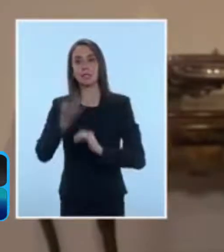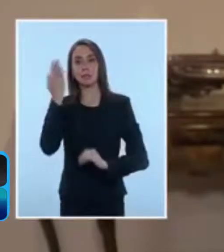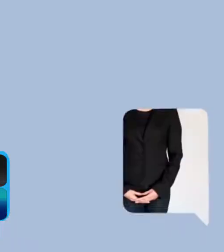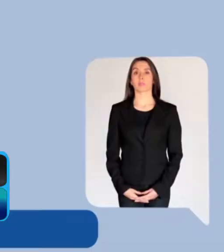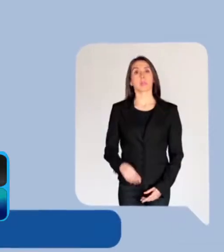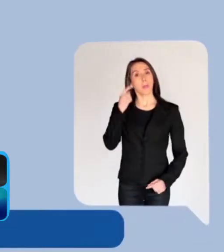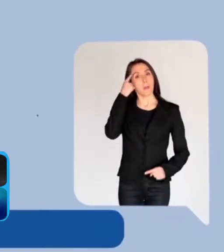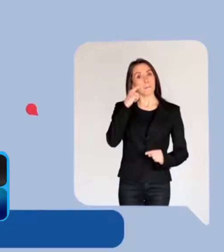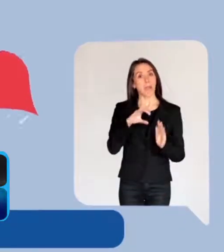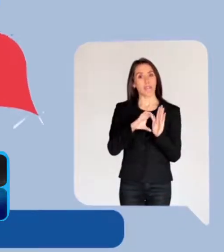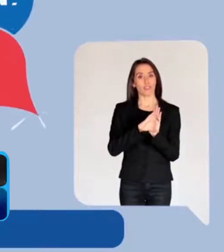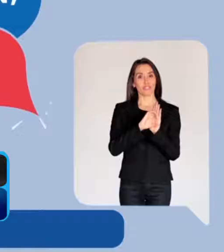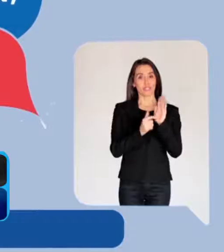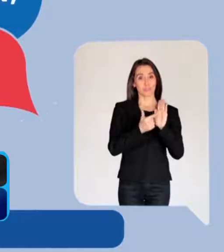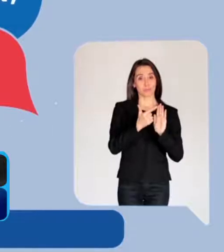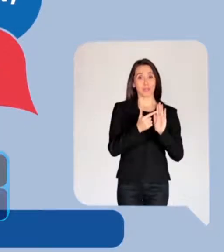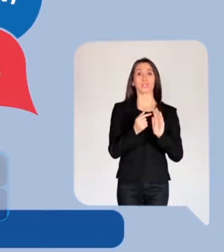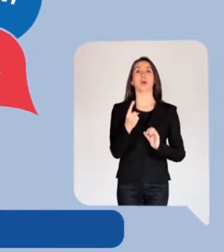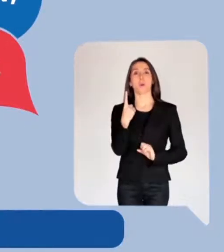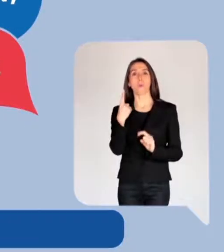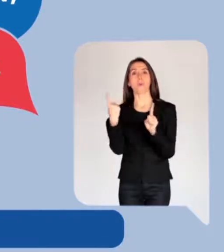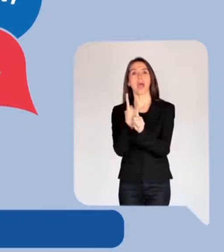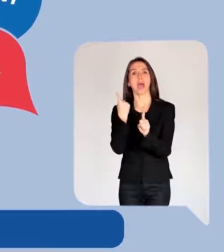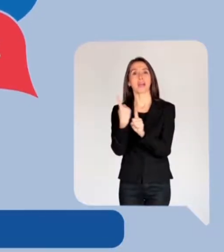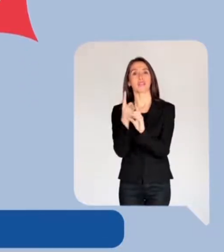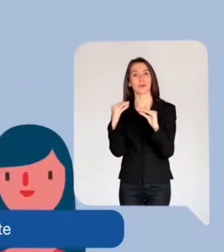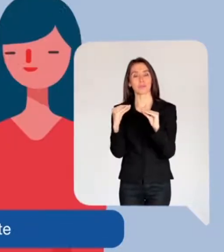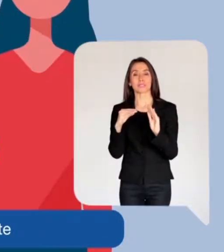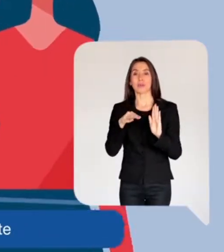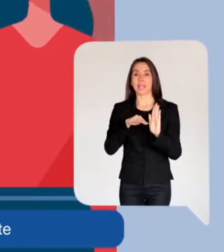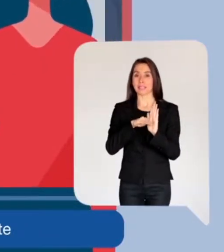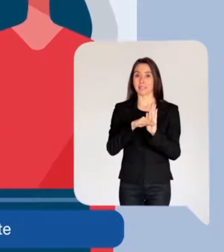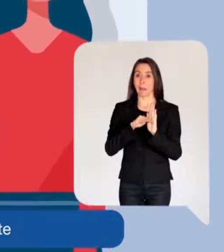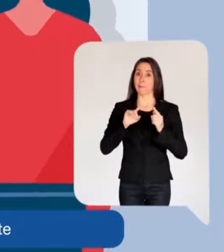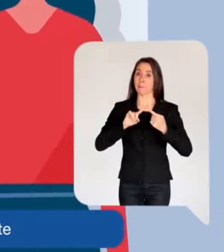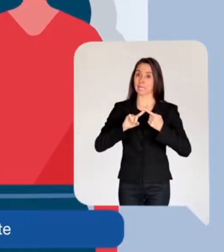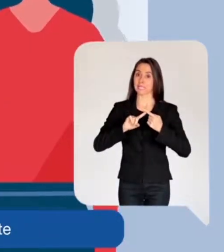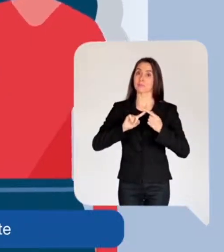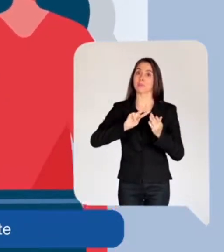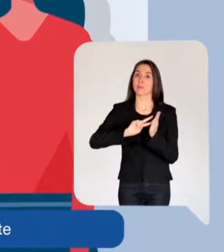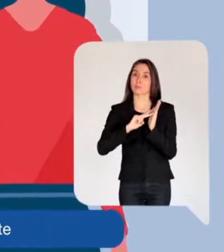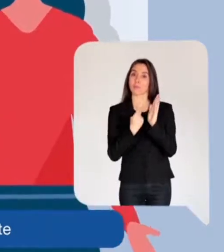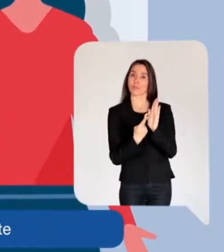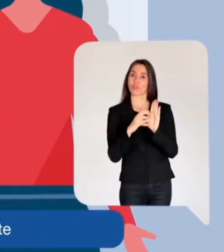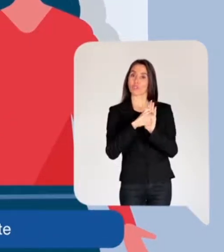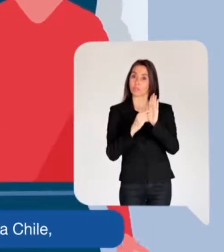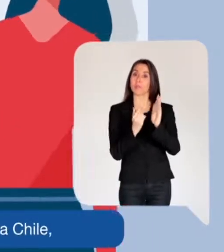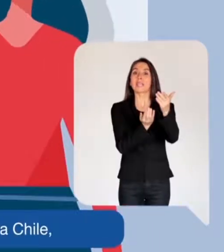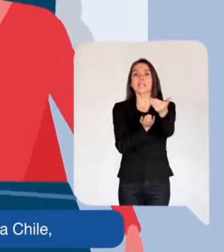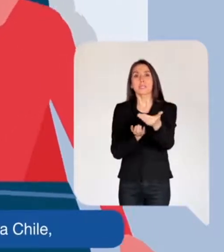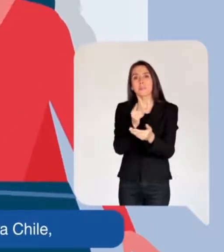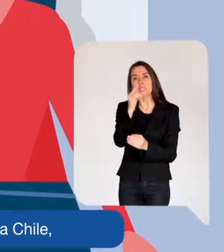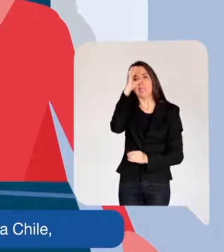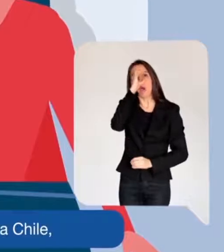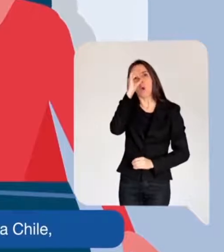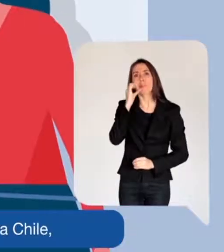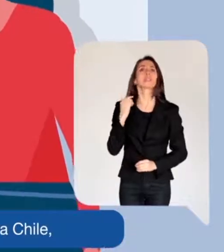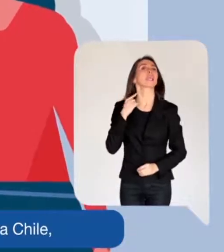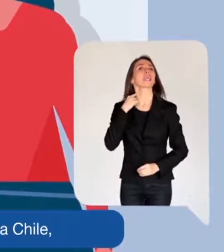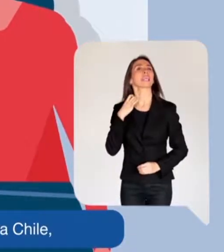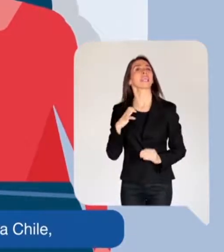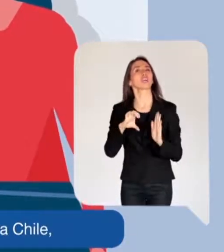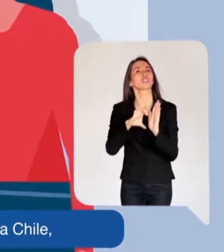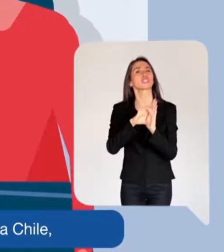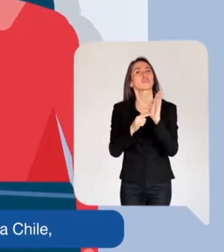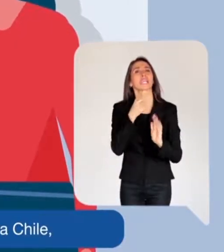según el cronograma del ejecutivo a partir del 23 de abril se abrió la etapa de conversación de los ciudadanos el cual durará dos meses